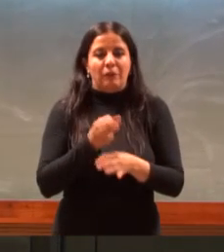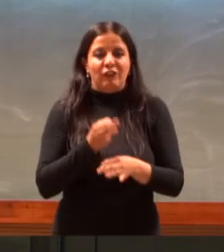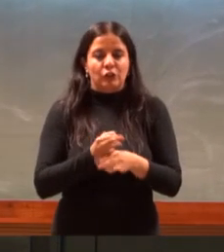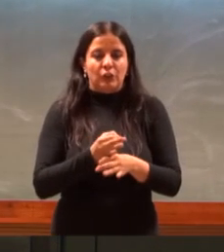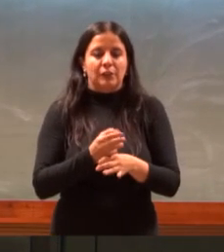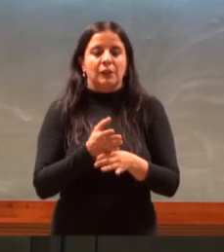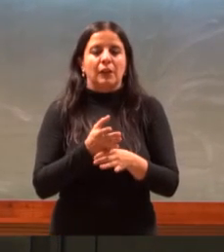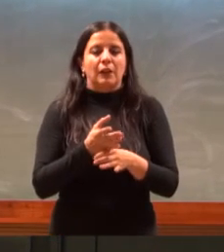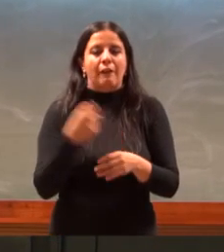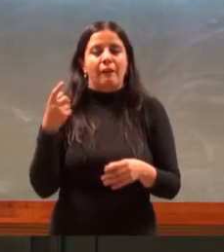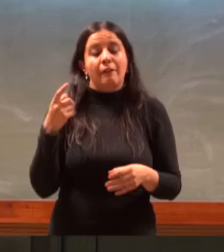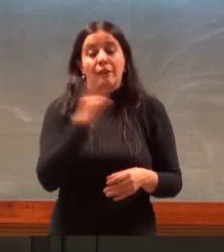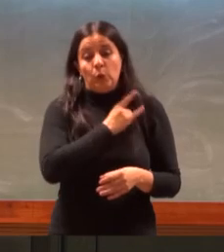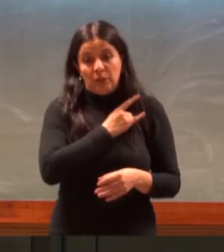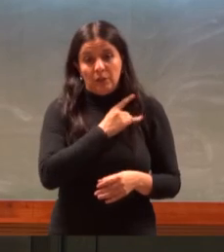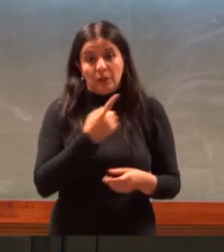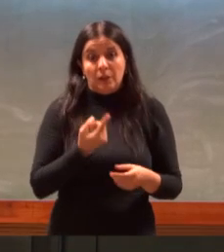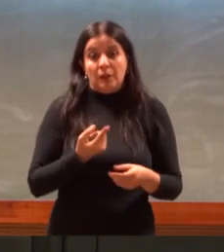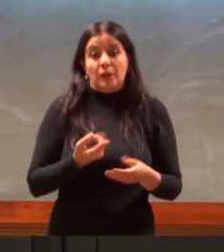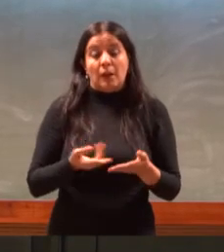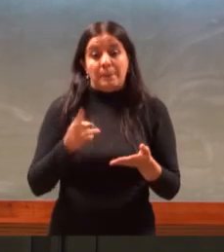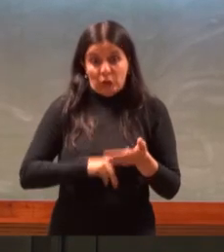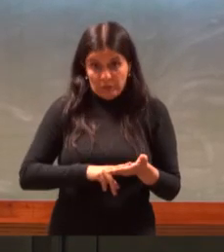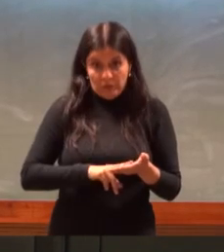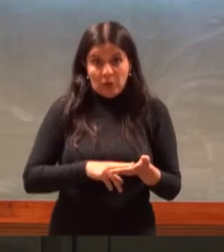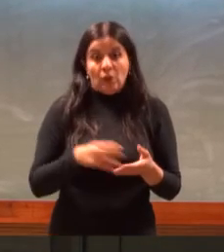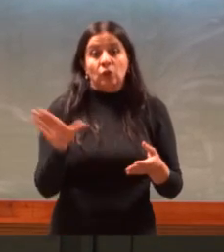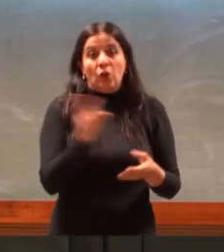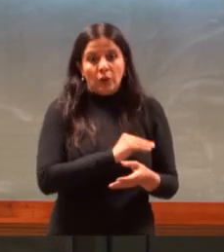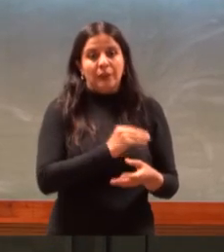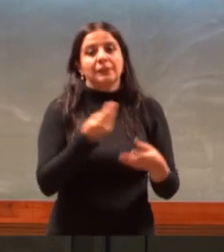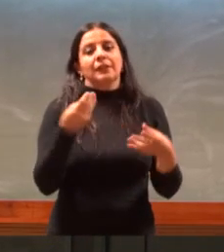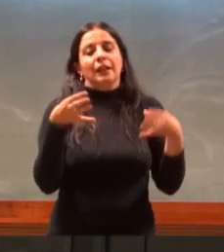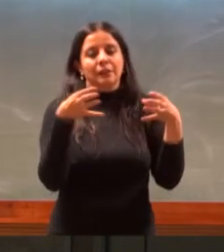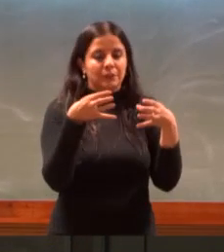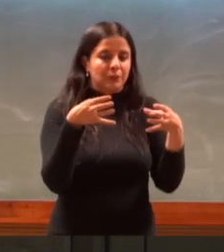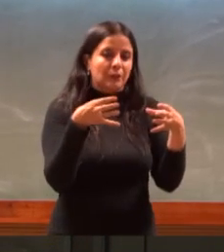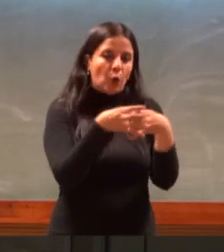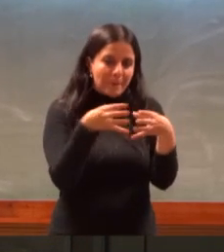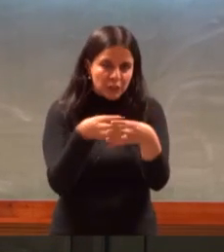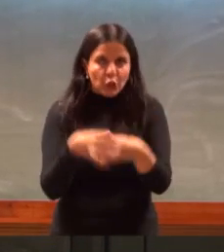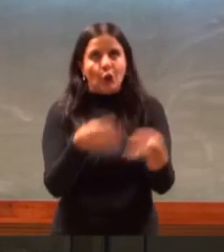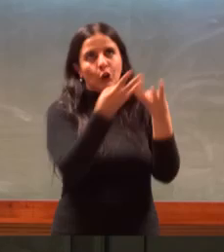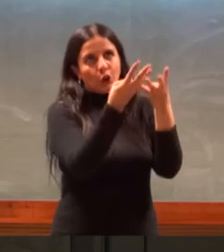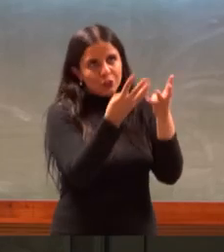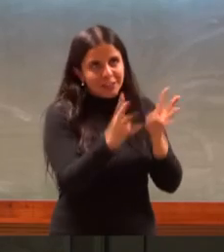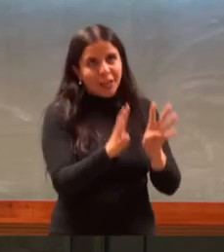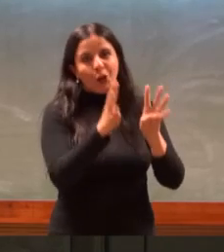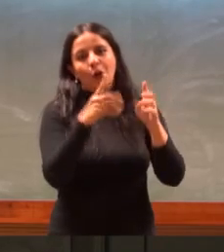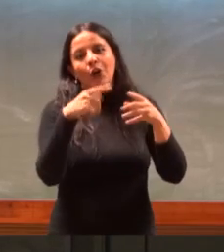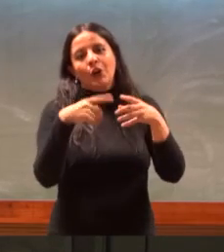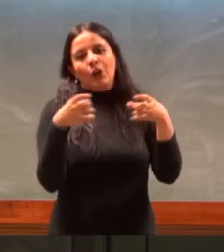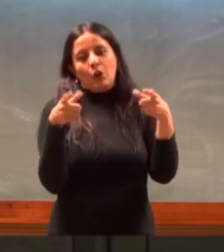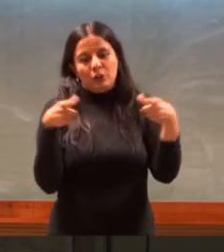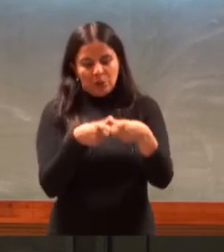comisiones consejos carreras nuevas etcétera no recargar las tareas del personal de la facultad en este caso